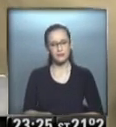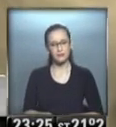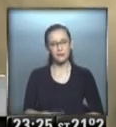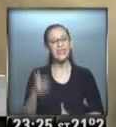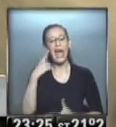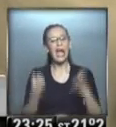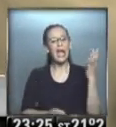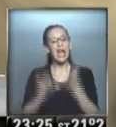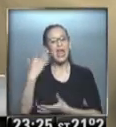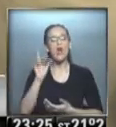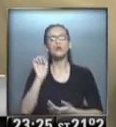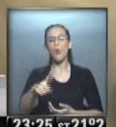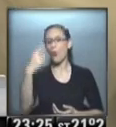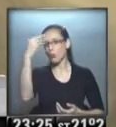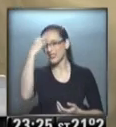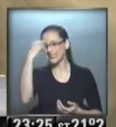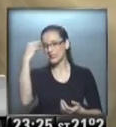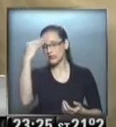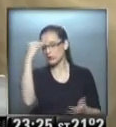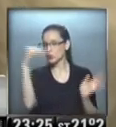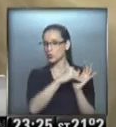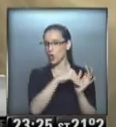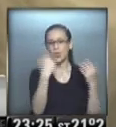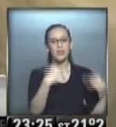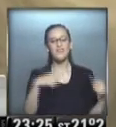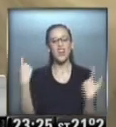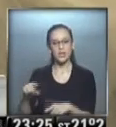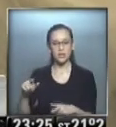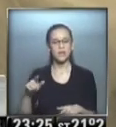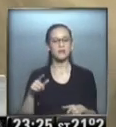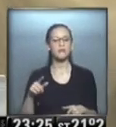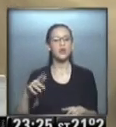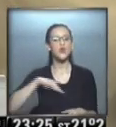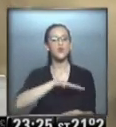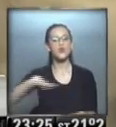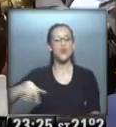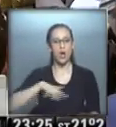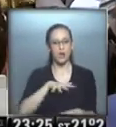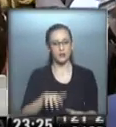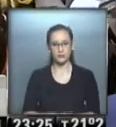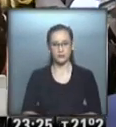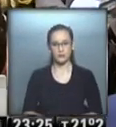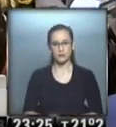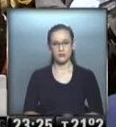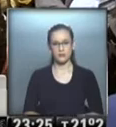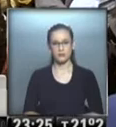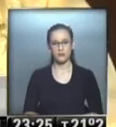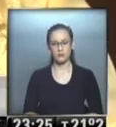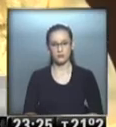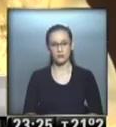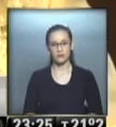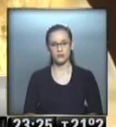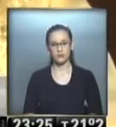nuestra institucionalidad en los distintos foros donde nos vamos a expresar. Lo otro es